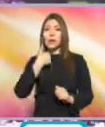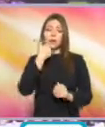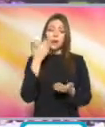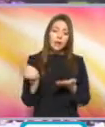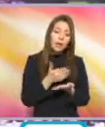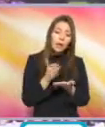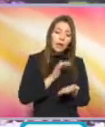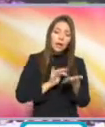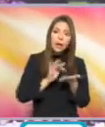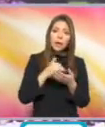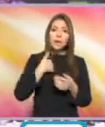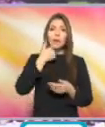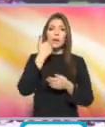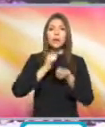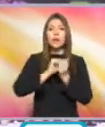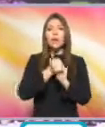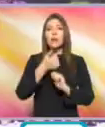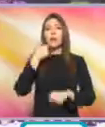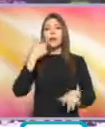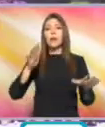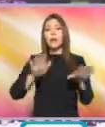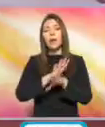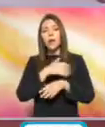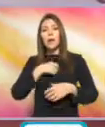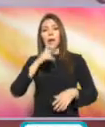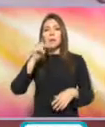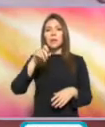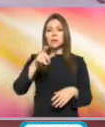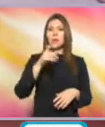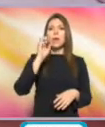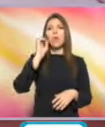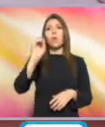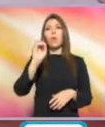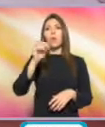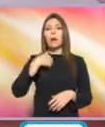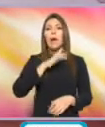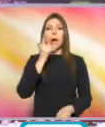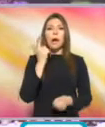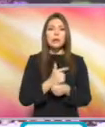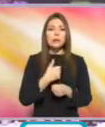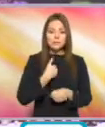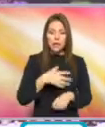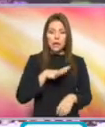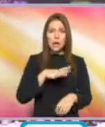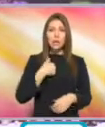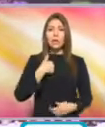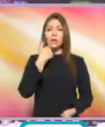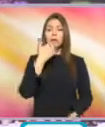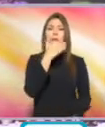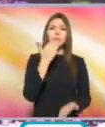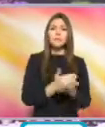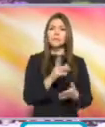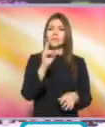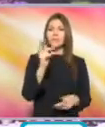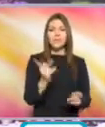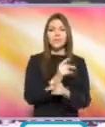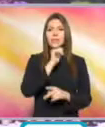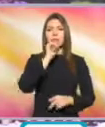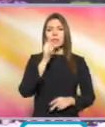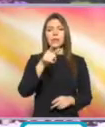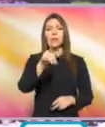o O lo voy a frenar. O lo voy a Claro. frenar porque tampoco es algo que a lo mejor puedes, bueno, a lo mejor sí puede haber una contención social que te impida